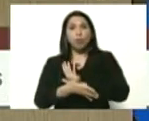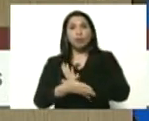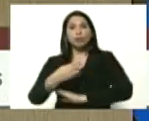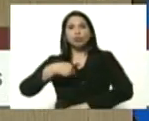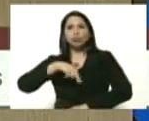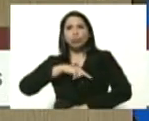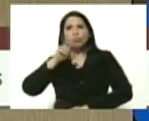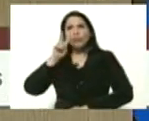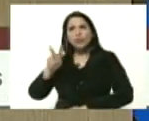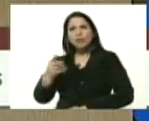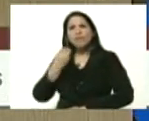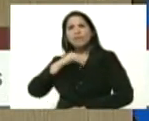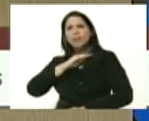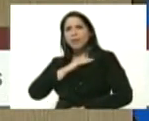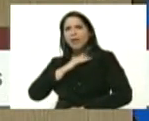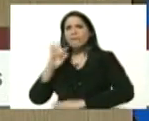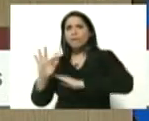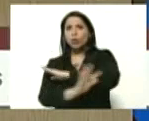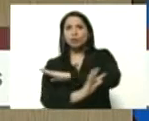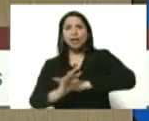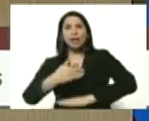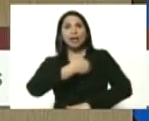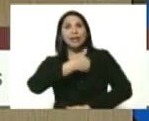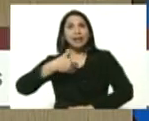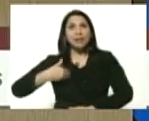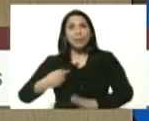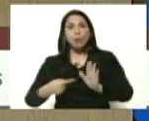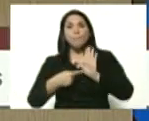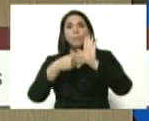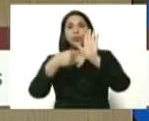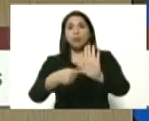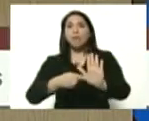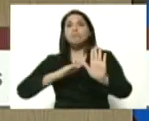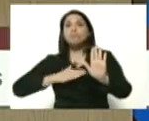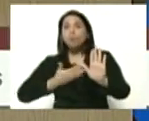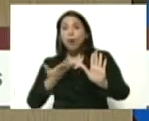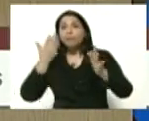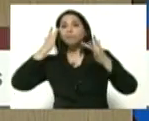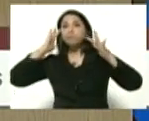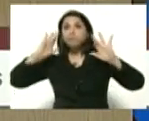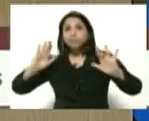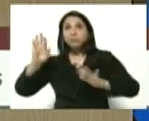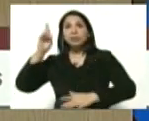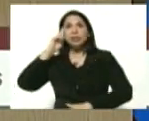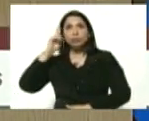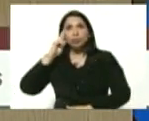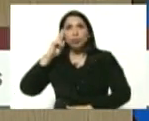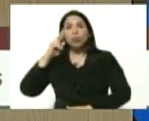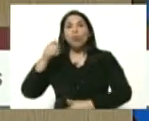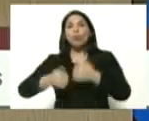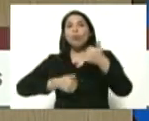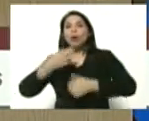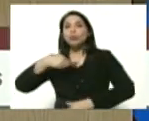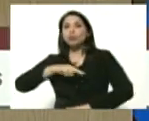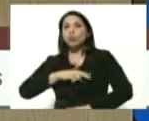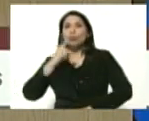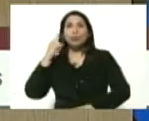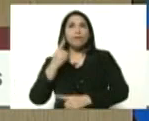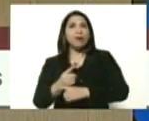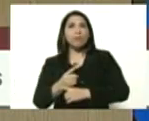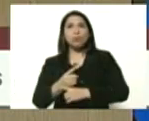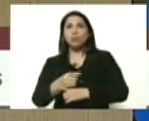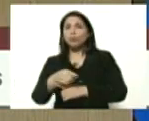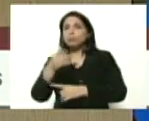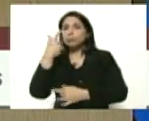detectando en la frontera, queremos mostrarle lo que puede considerarse la razón por la que tenemos que ser sumamente cuidadosos